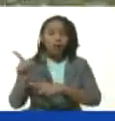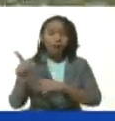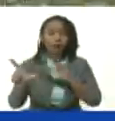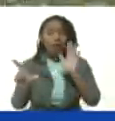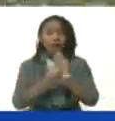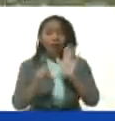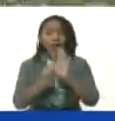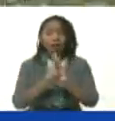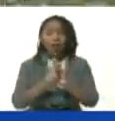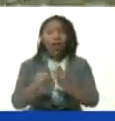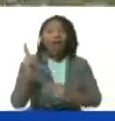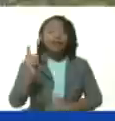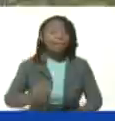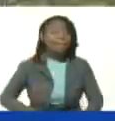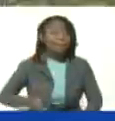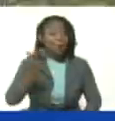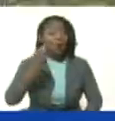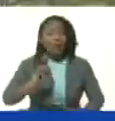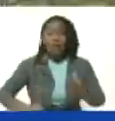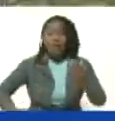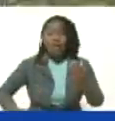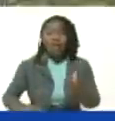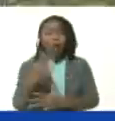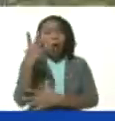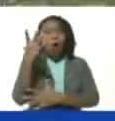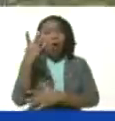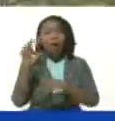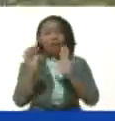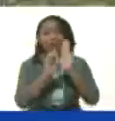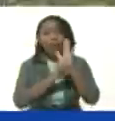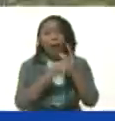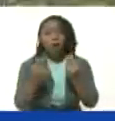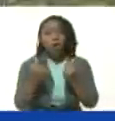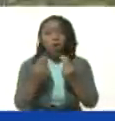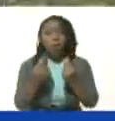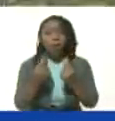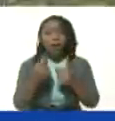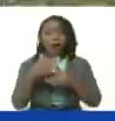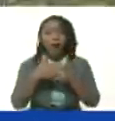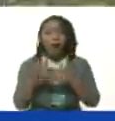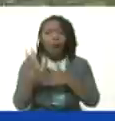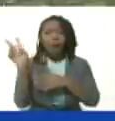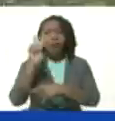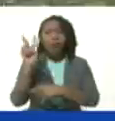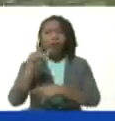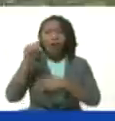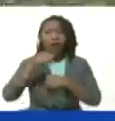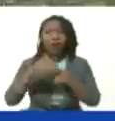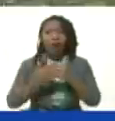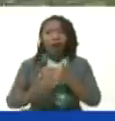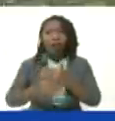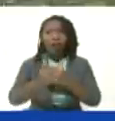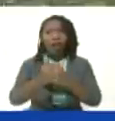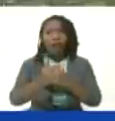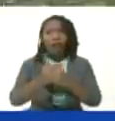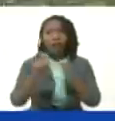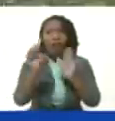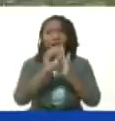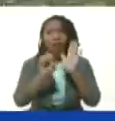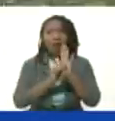ley es fundamental en la etapa económica que abre Venezuela de aquí en adelante, la etapa